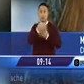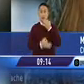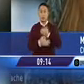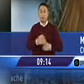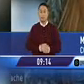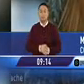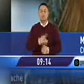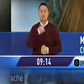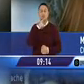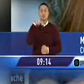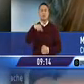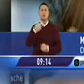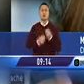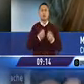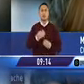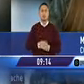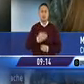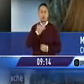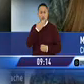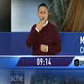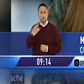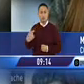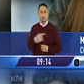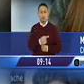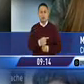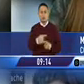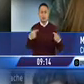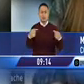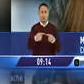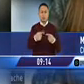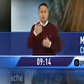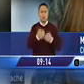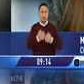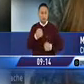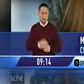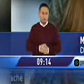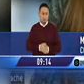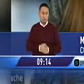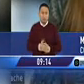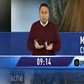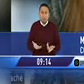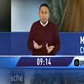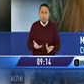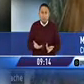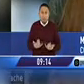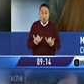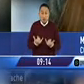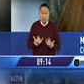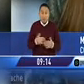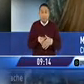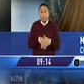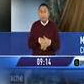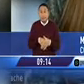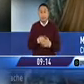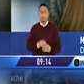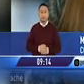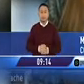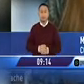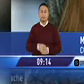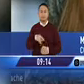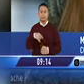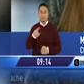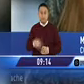nos diga cómo vamos a hacer con esta antinomia jurídica que no nos permite realizar absolutamente nada al momento. Estamos tramitando la